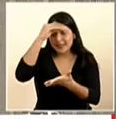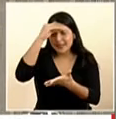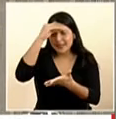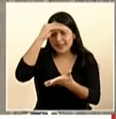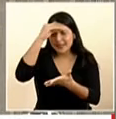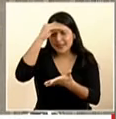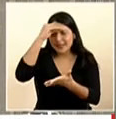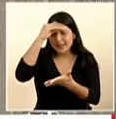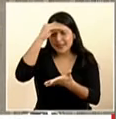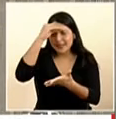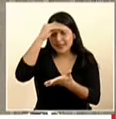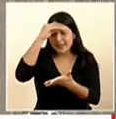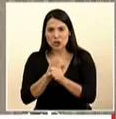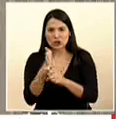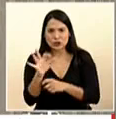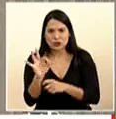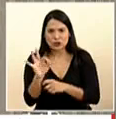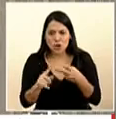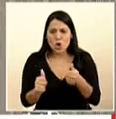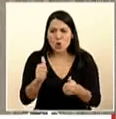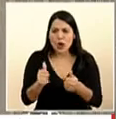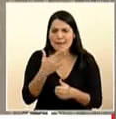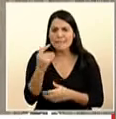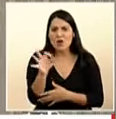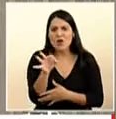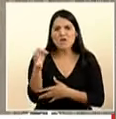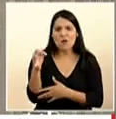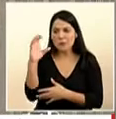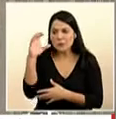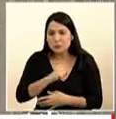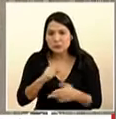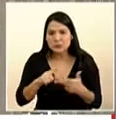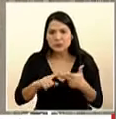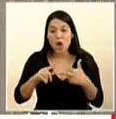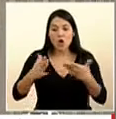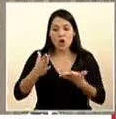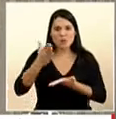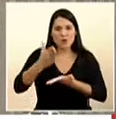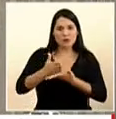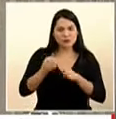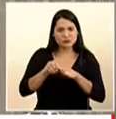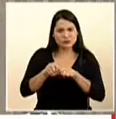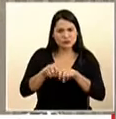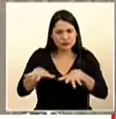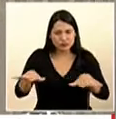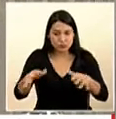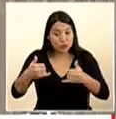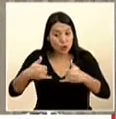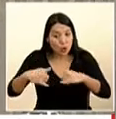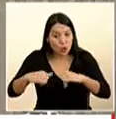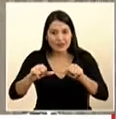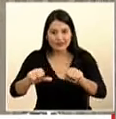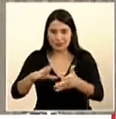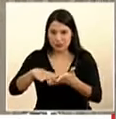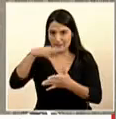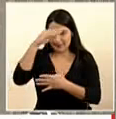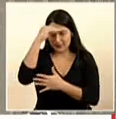medidas de detectarlo de romper la transmisión y en todo momento se ha usado